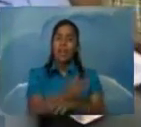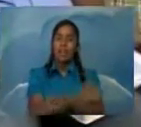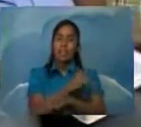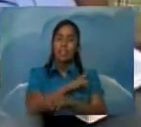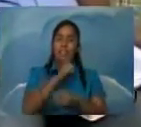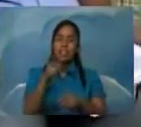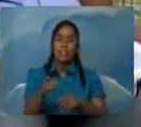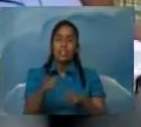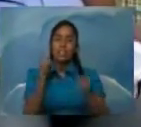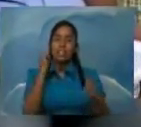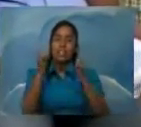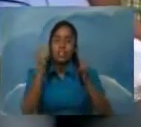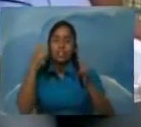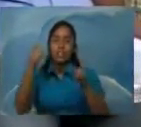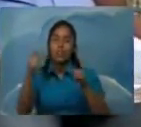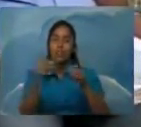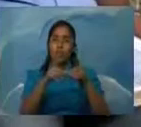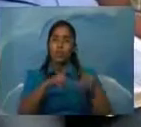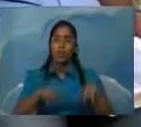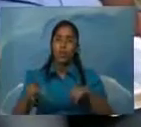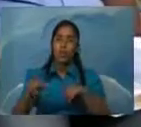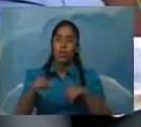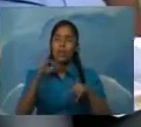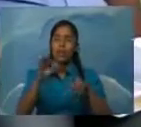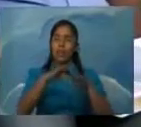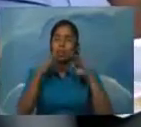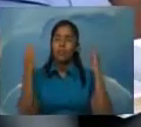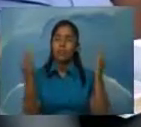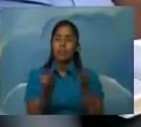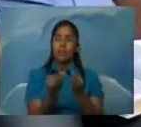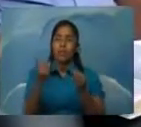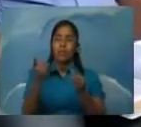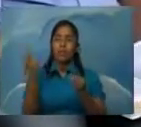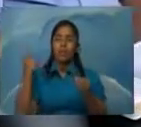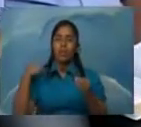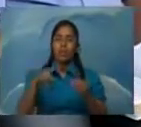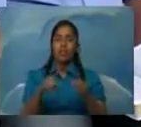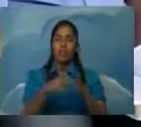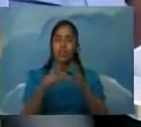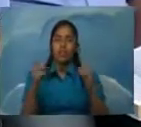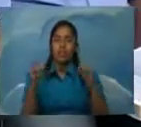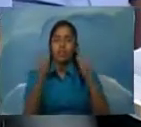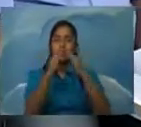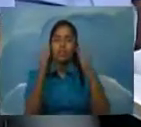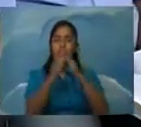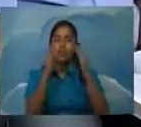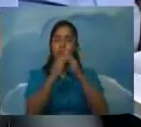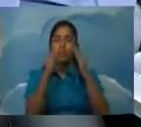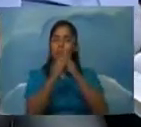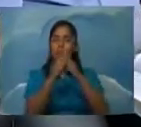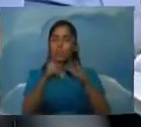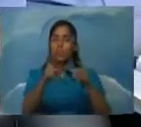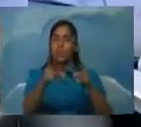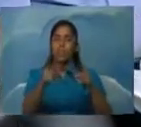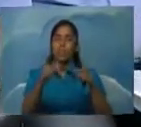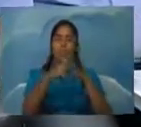esta celebración de las Pascuas, la familia judía, ellos limpian su casa, ellos